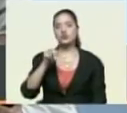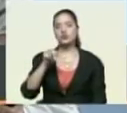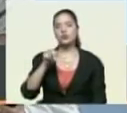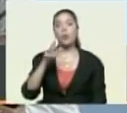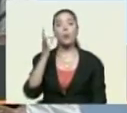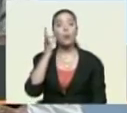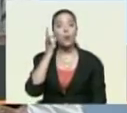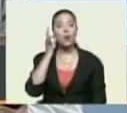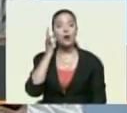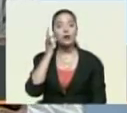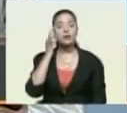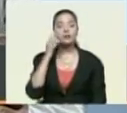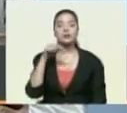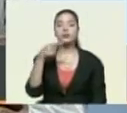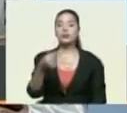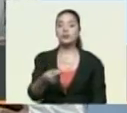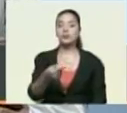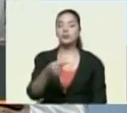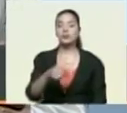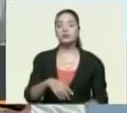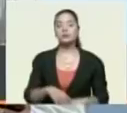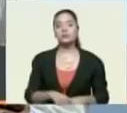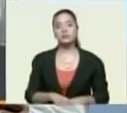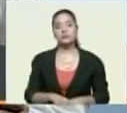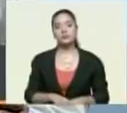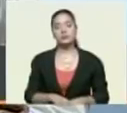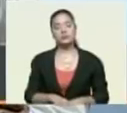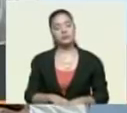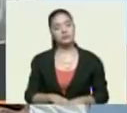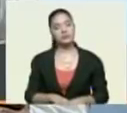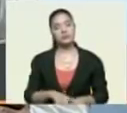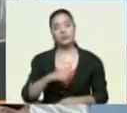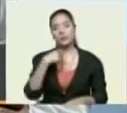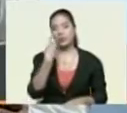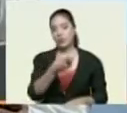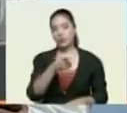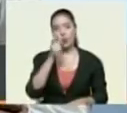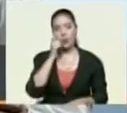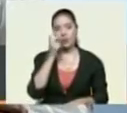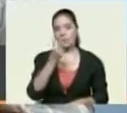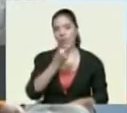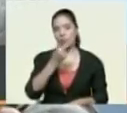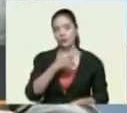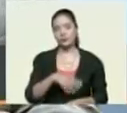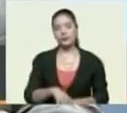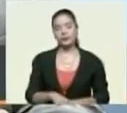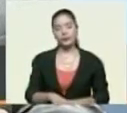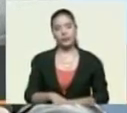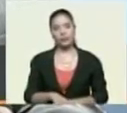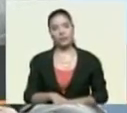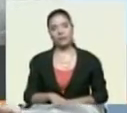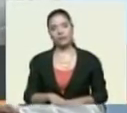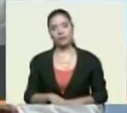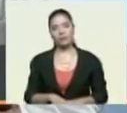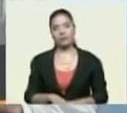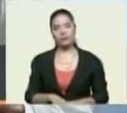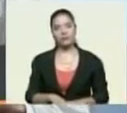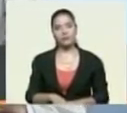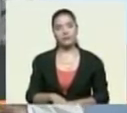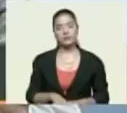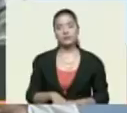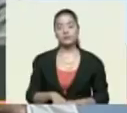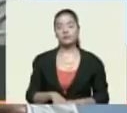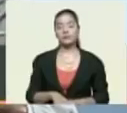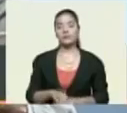mujer, y Yongning Xie y George Hu Sen. En la audiencia